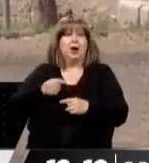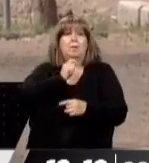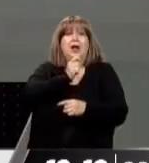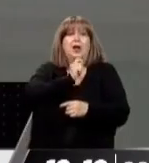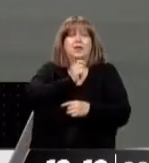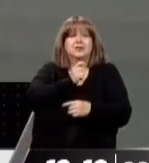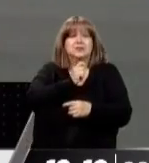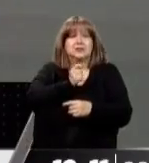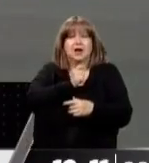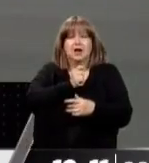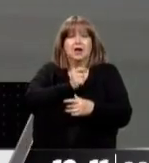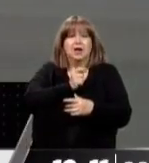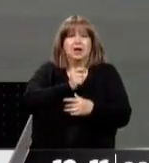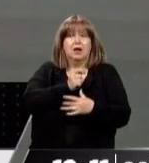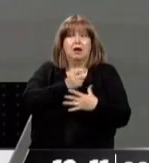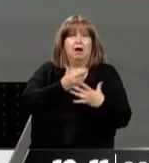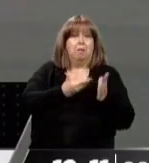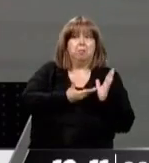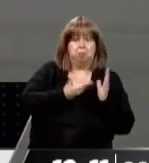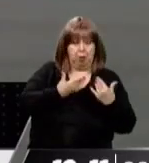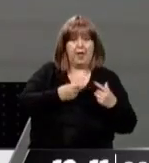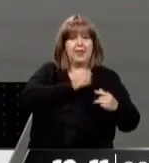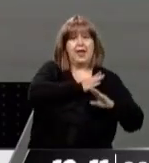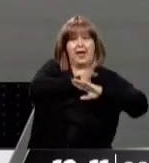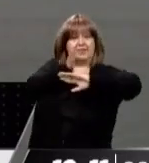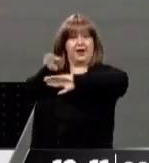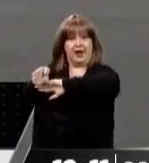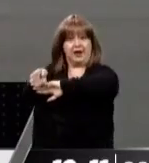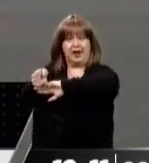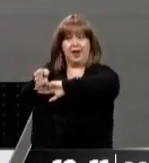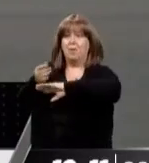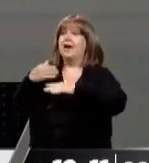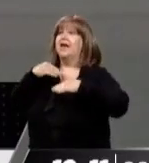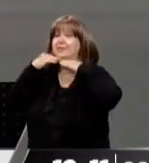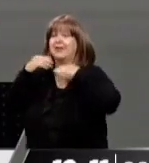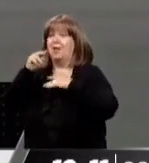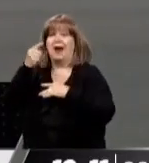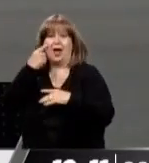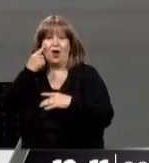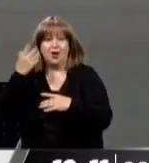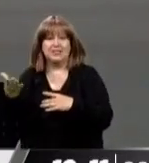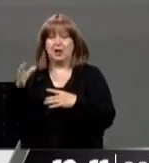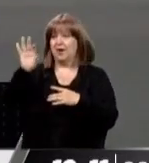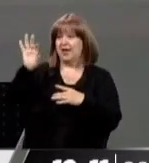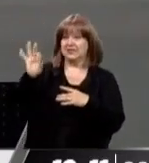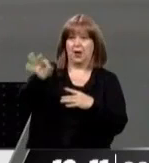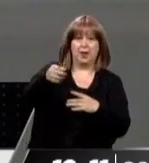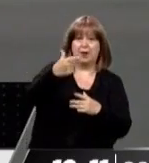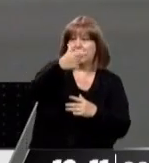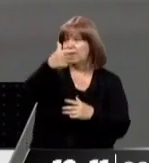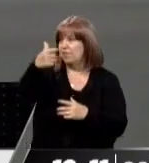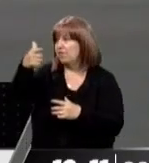es un destino del presupuesto público. Bien podríamos haber tenido por lo menos tenemos el derecho de conocer, sí, exactamente qué se hizo,